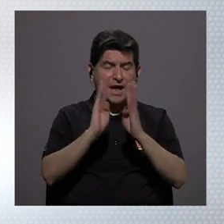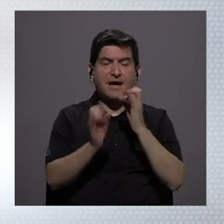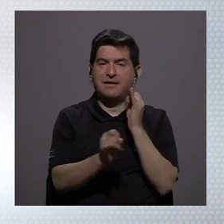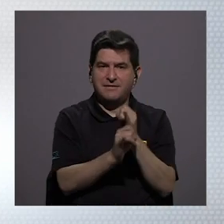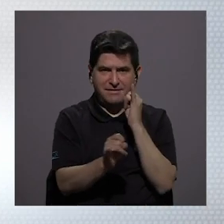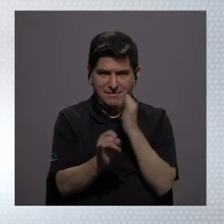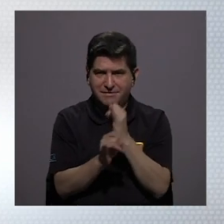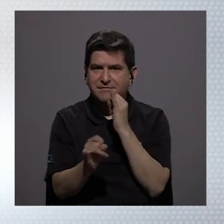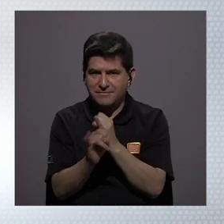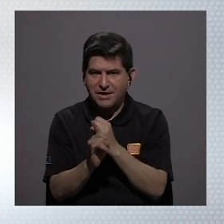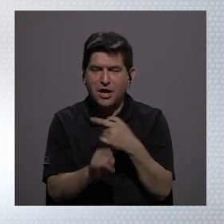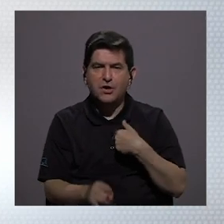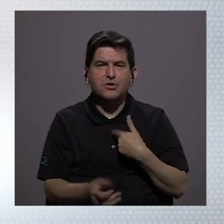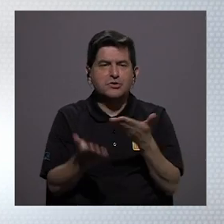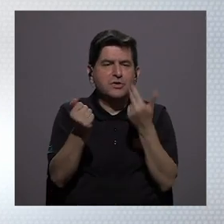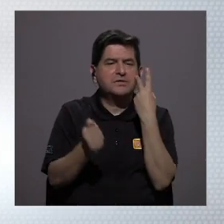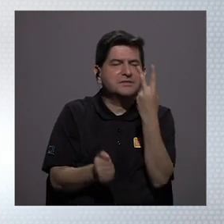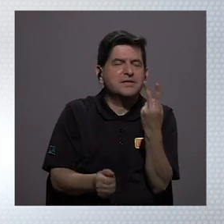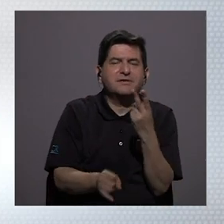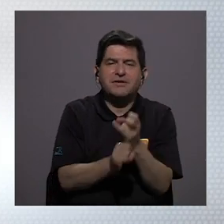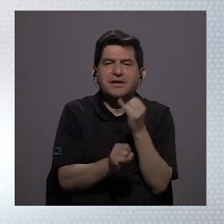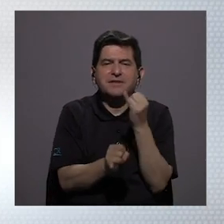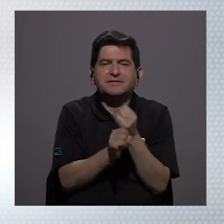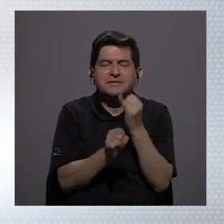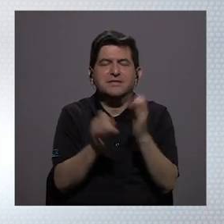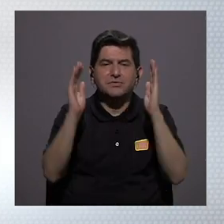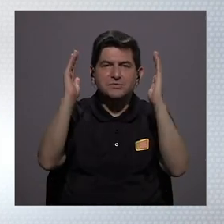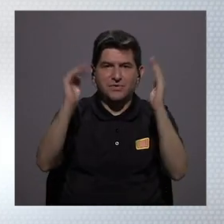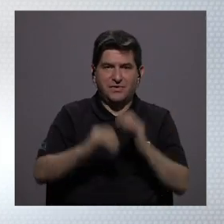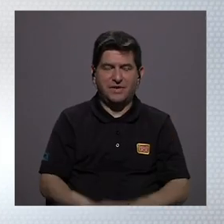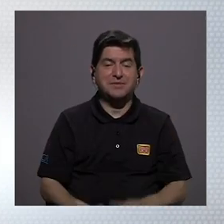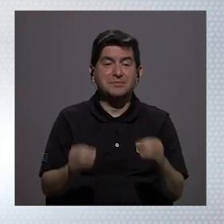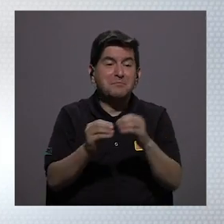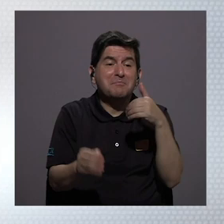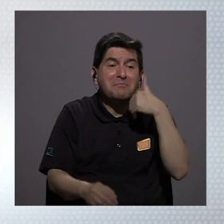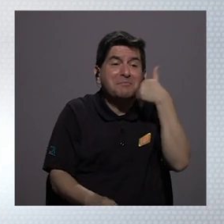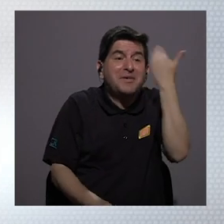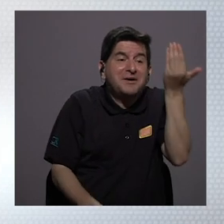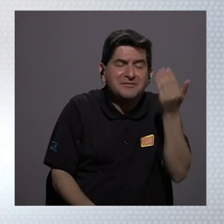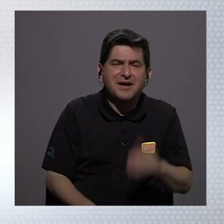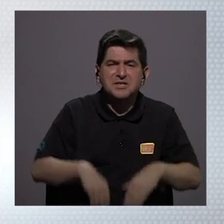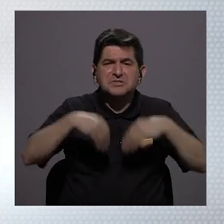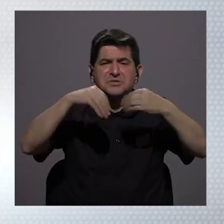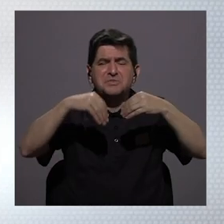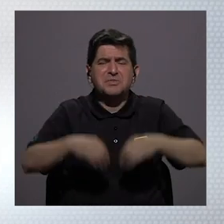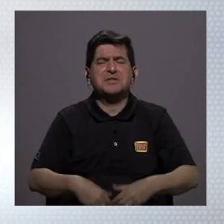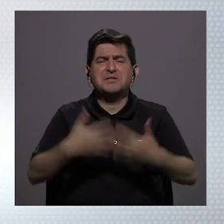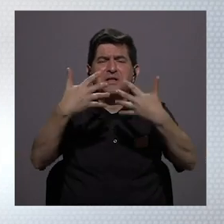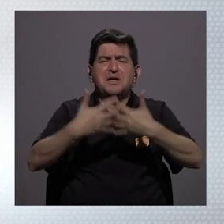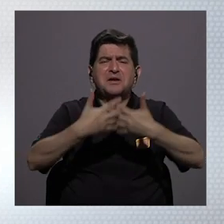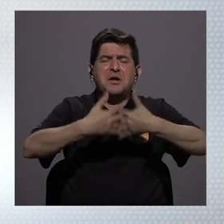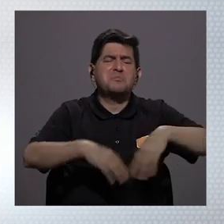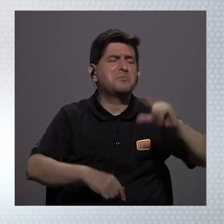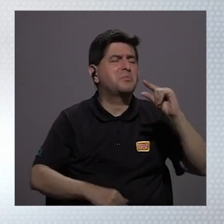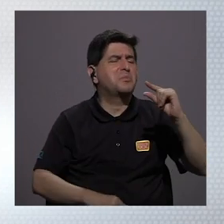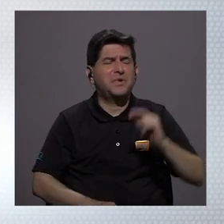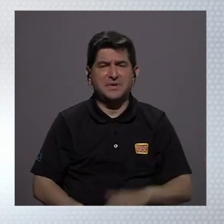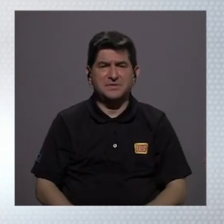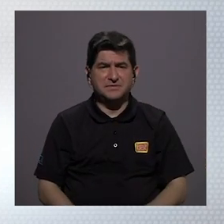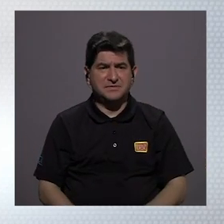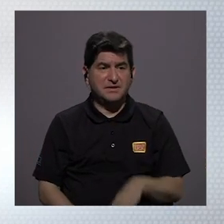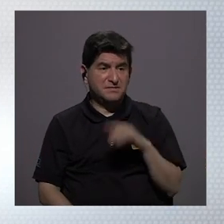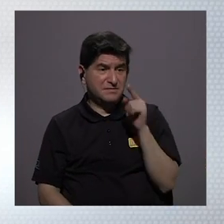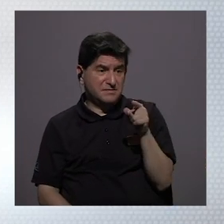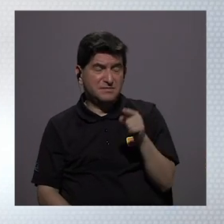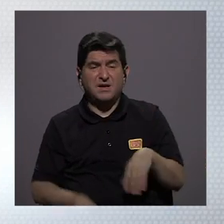de instituciones, yo quisiera ver las instituciones grandes en eso, porque es que lo más fácil es decir, vendamos las chiquiticas, ¿verdad? Y las